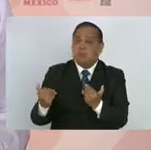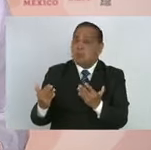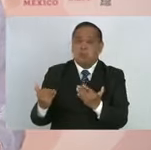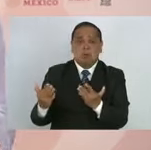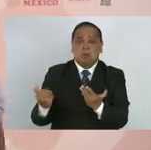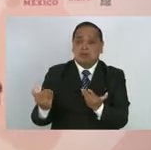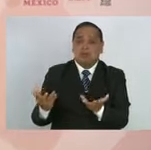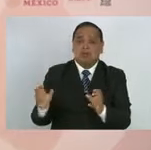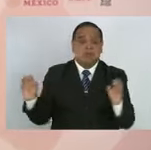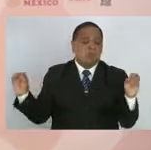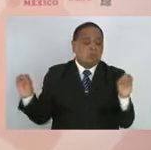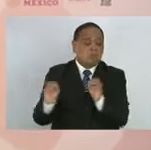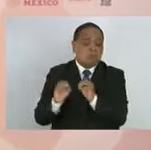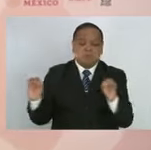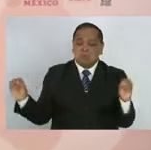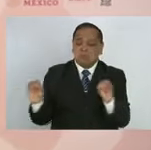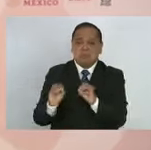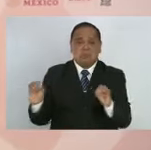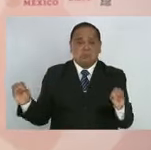Y